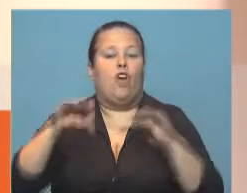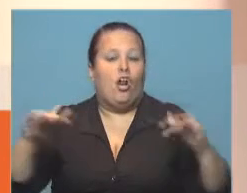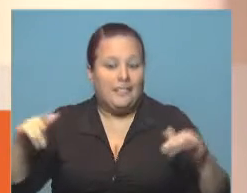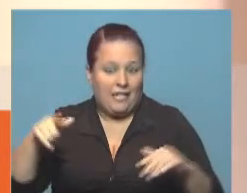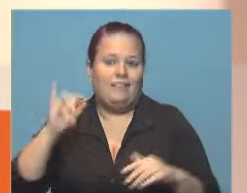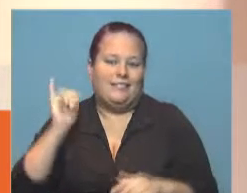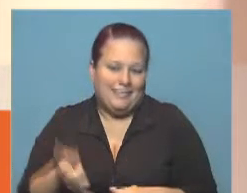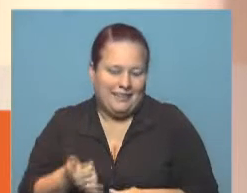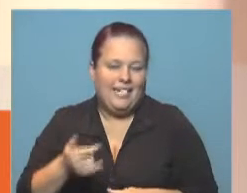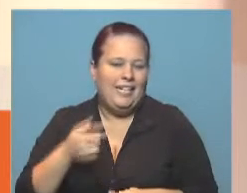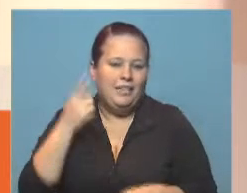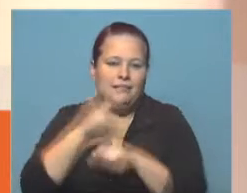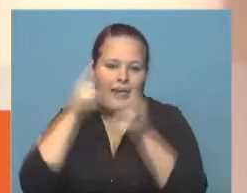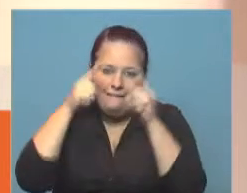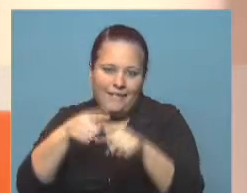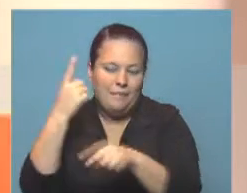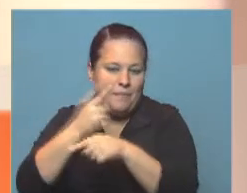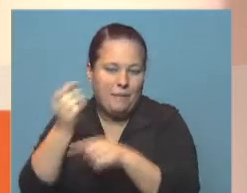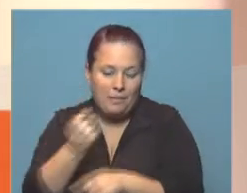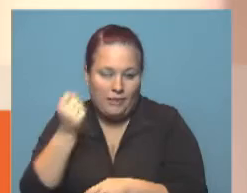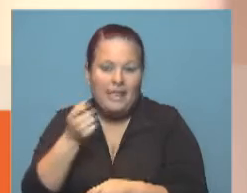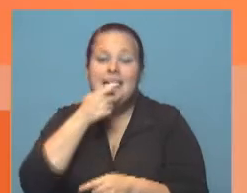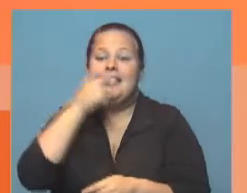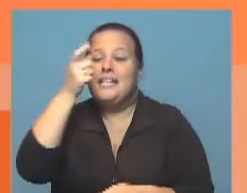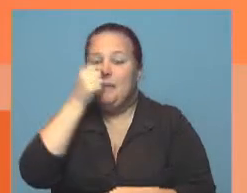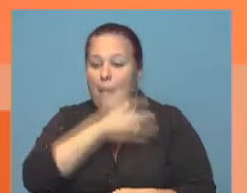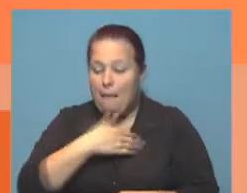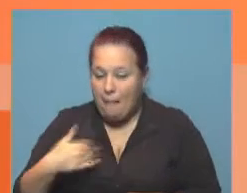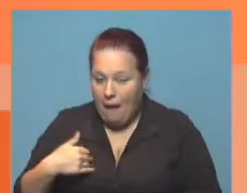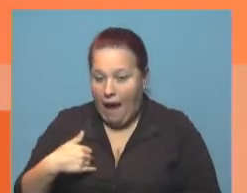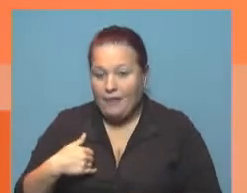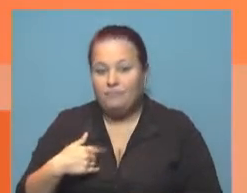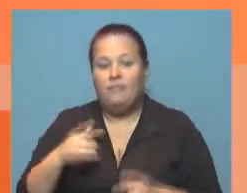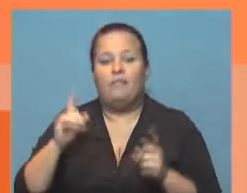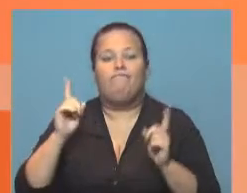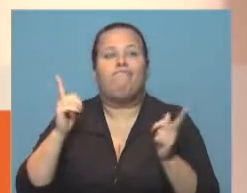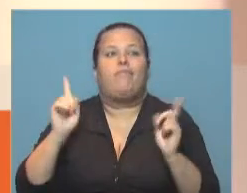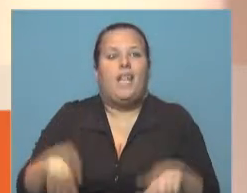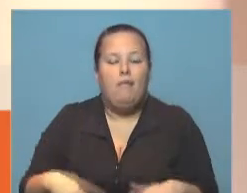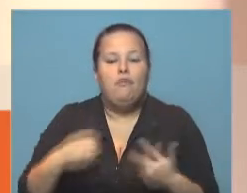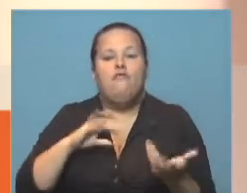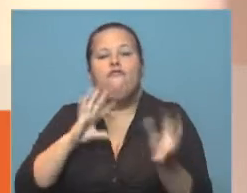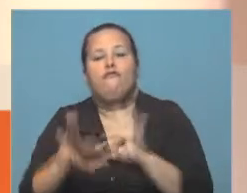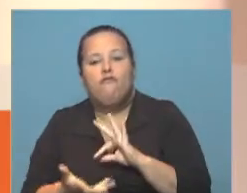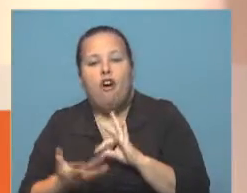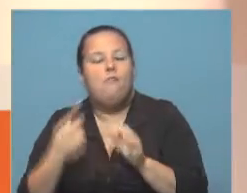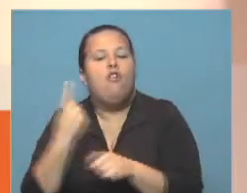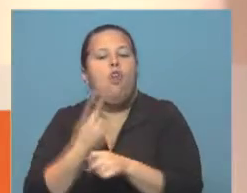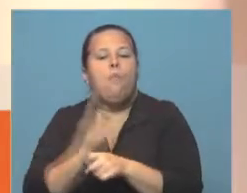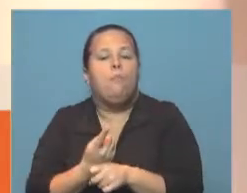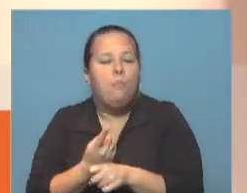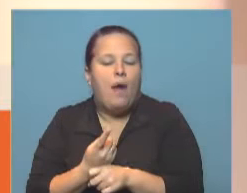que obviamente es un objetivo muy importante, si los padres obviamente no tienen la